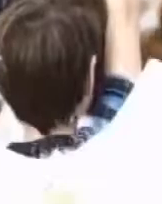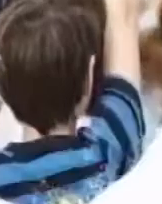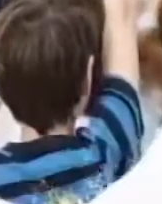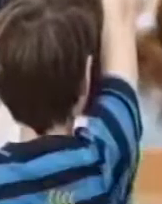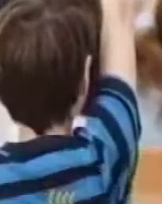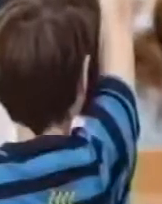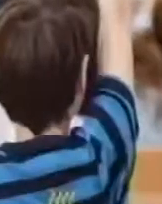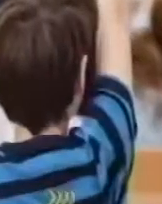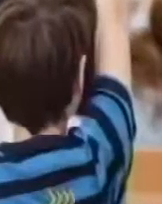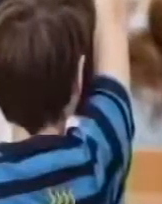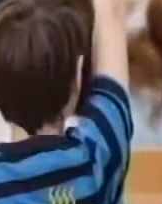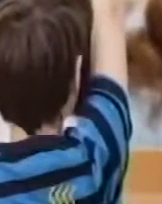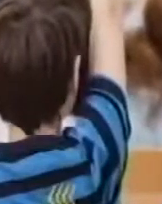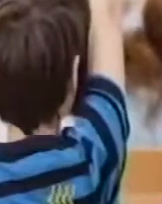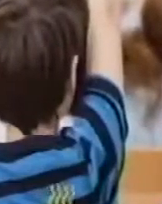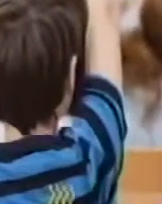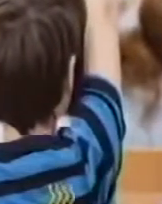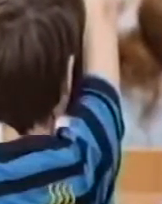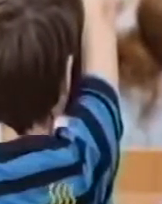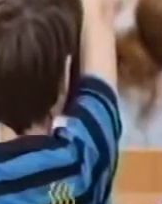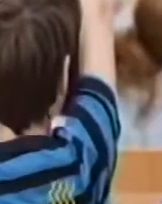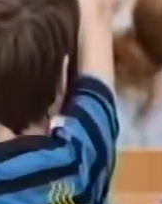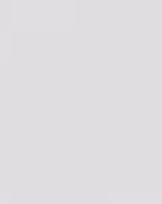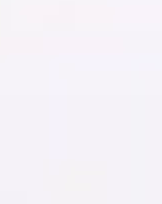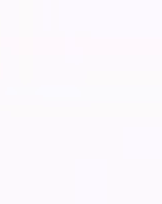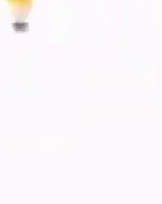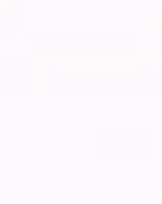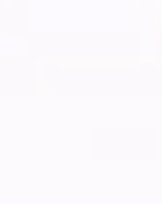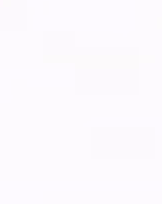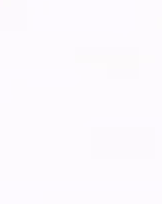continuación, comunicación y lenguaje, tercero básico.